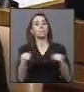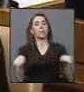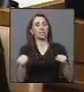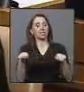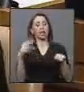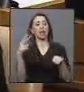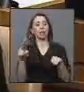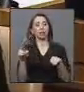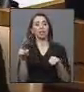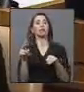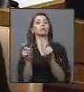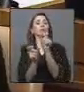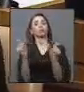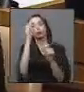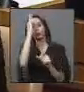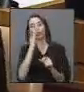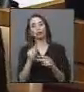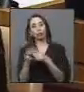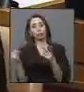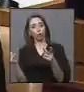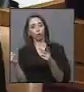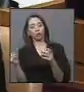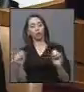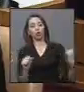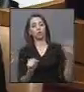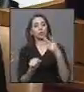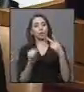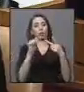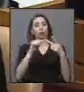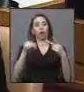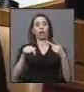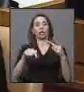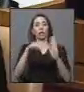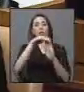Parlamento y, sin embargo, en Chile no existe negociación ramal.